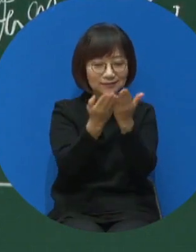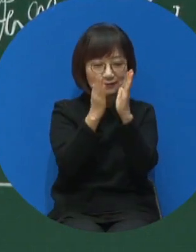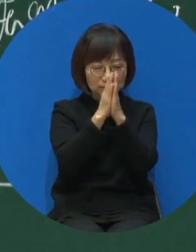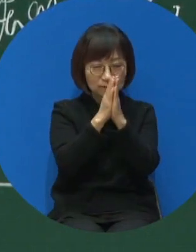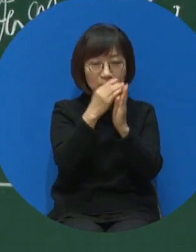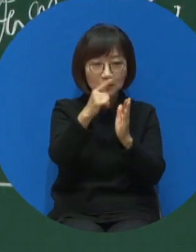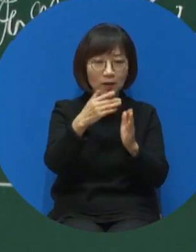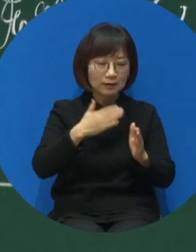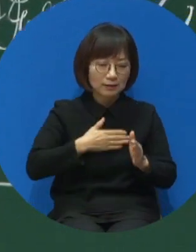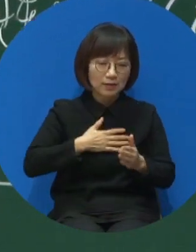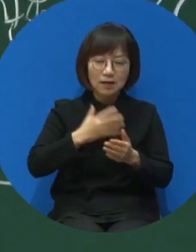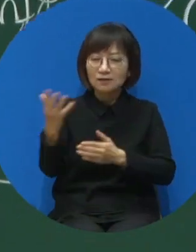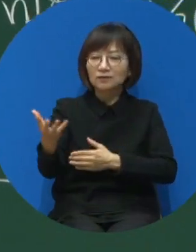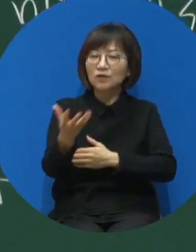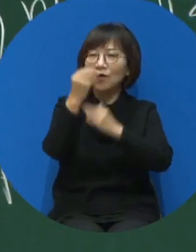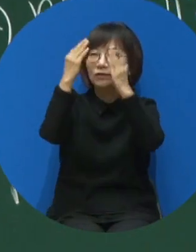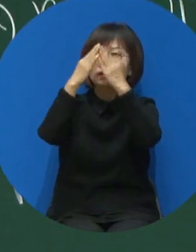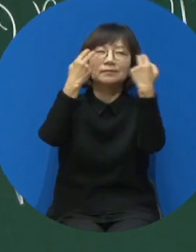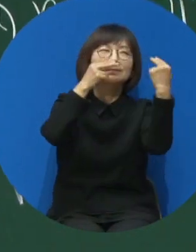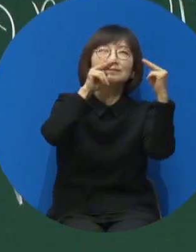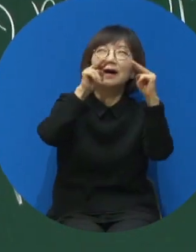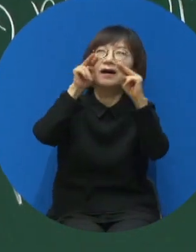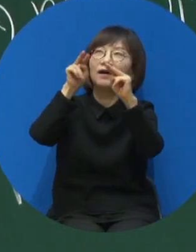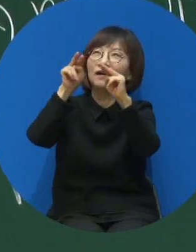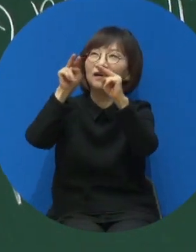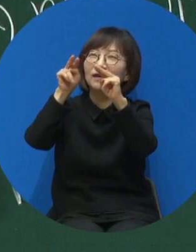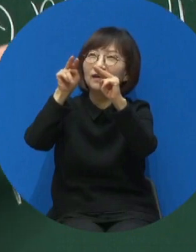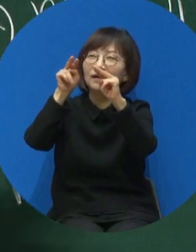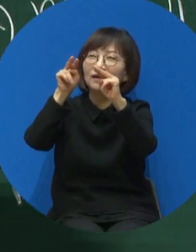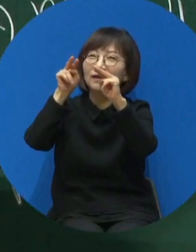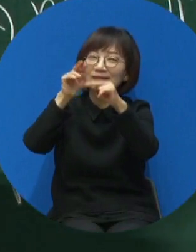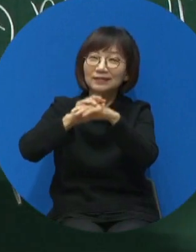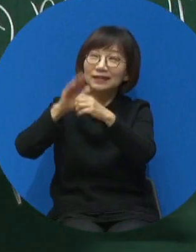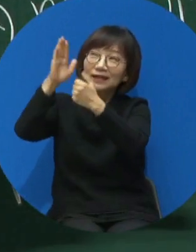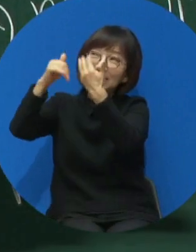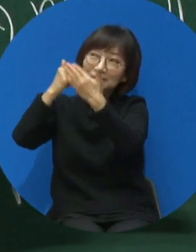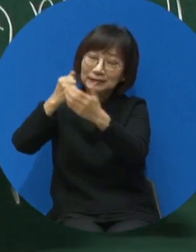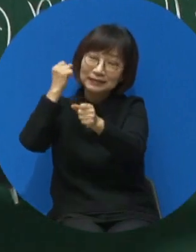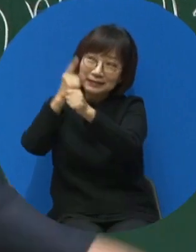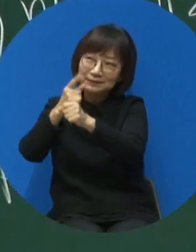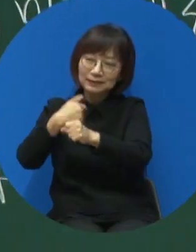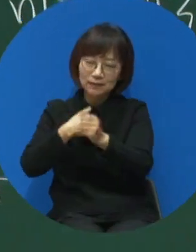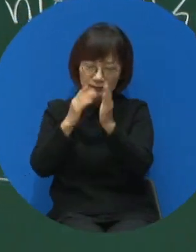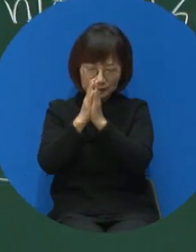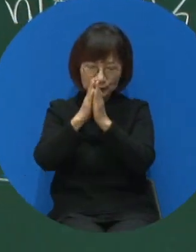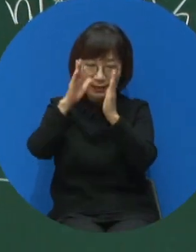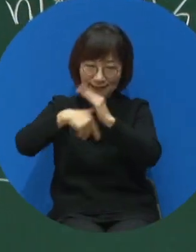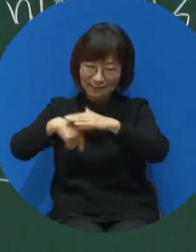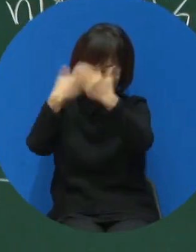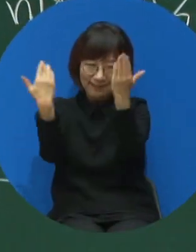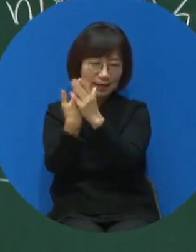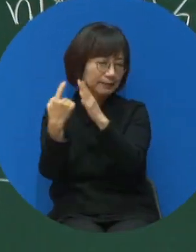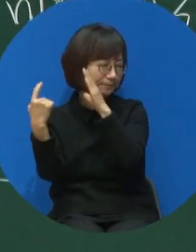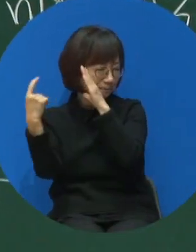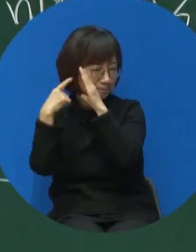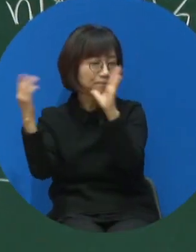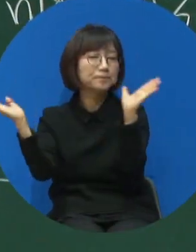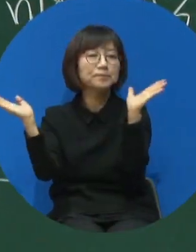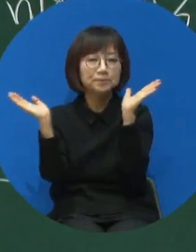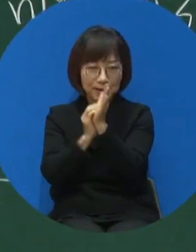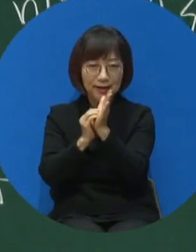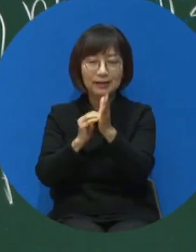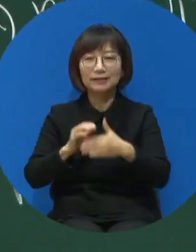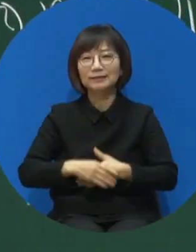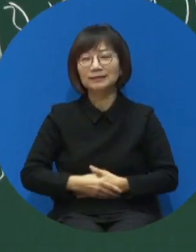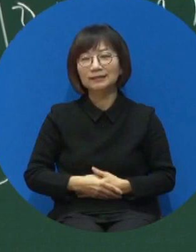direccionado mirando hacia el templo y me quitaron ya has oído mi oración jungla es muy